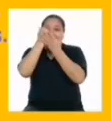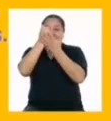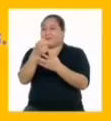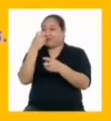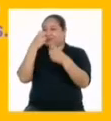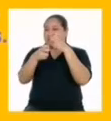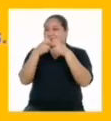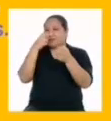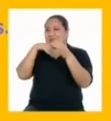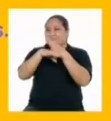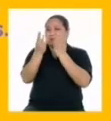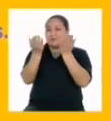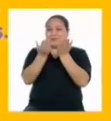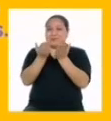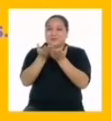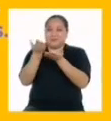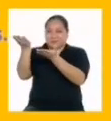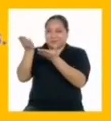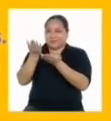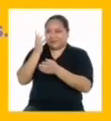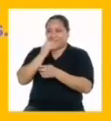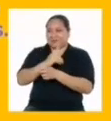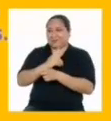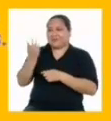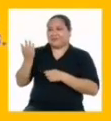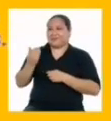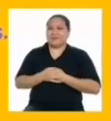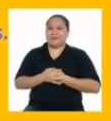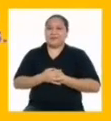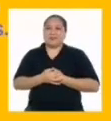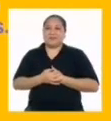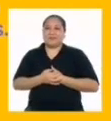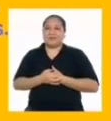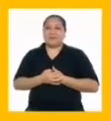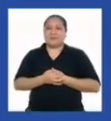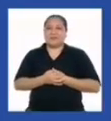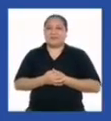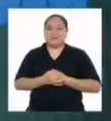ayudarte con tus problemas escolares. Adelante, doctora.